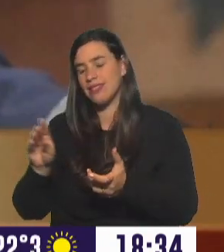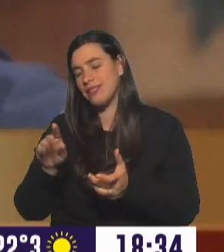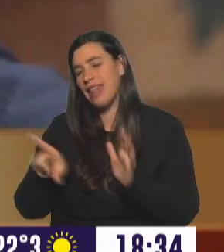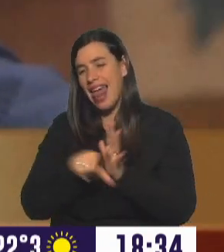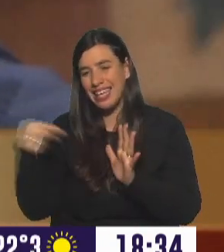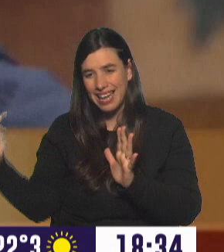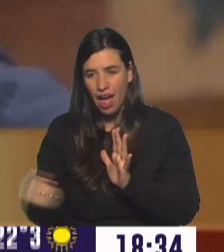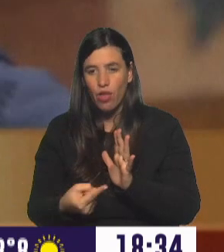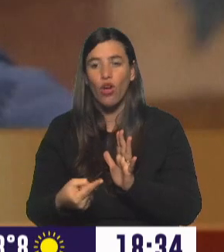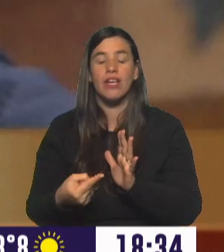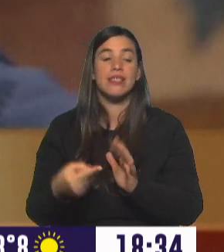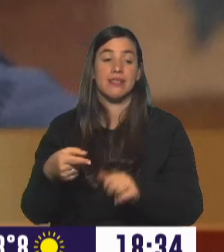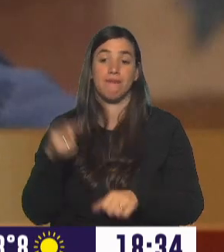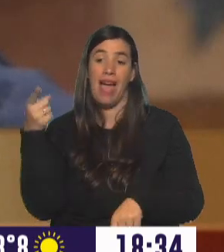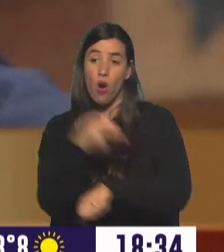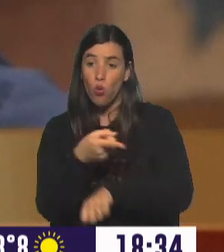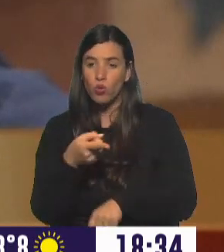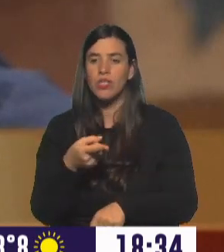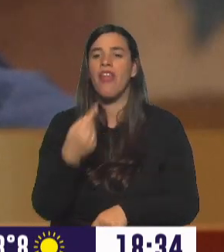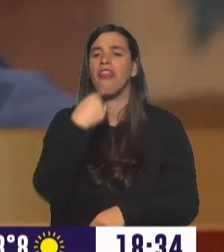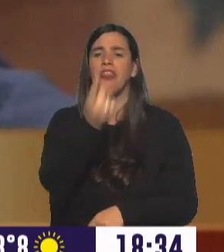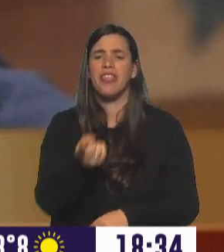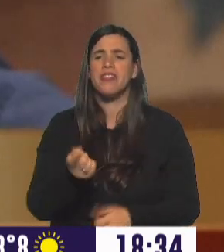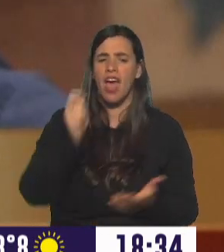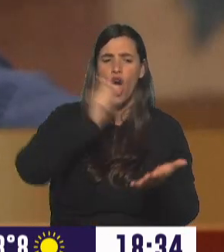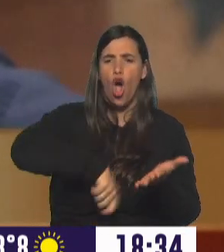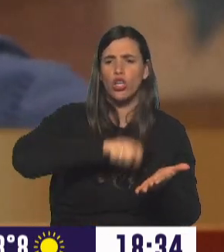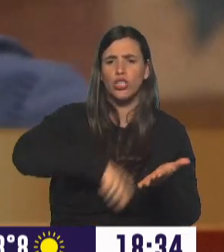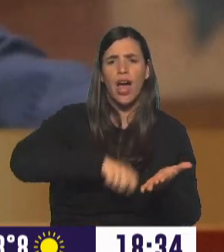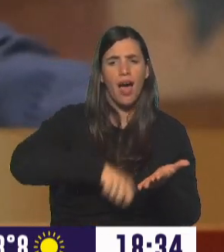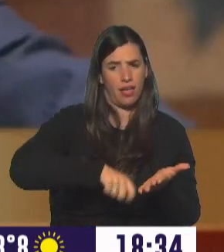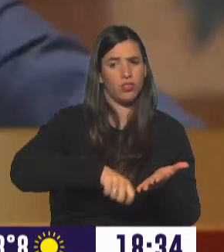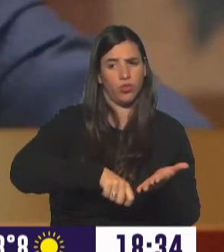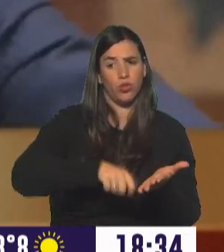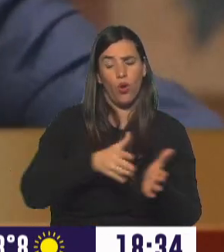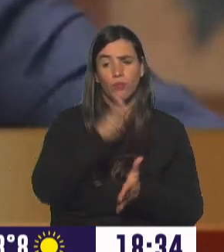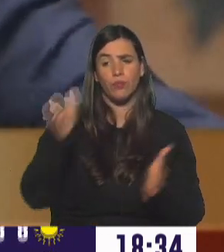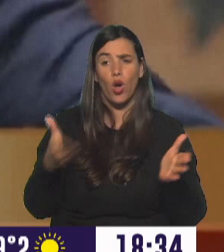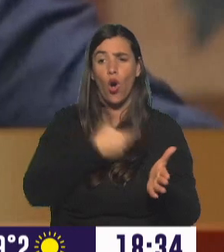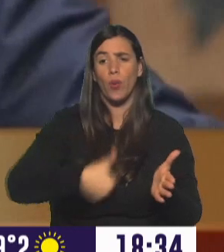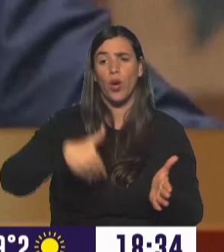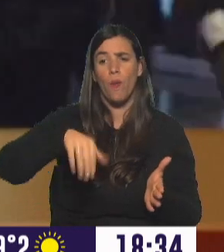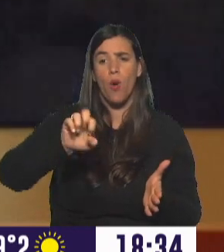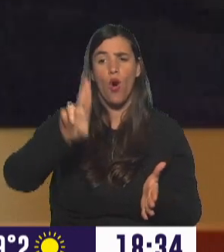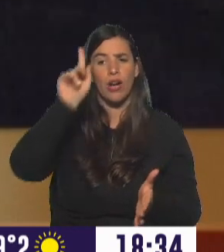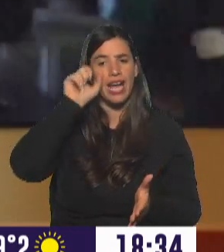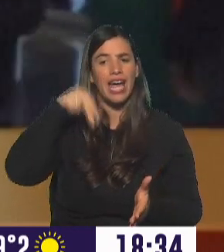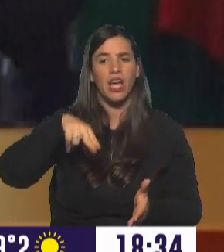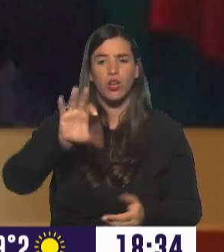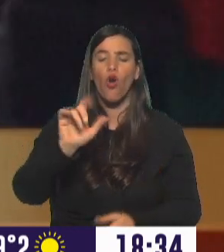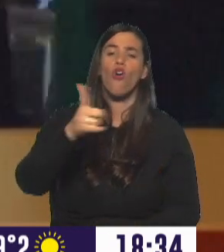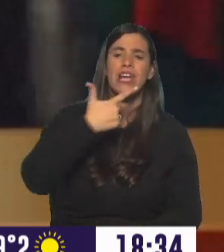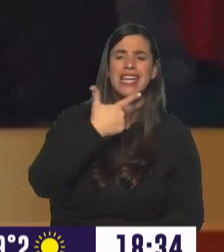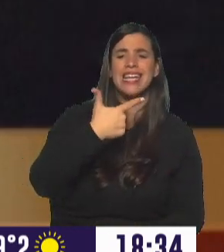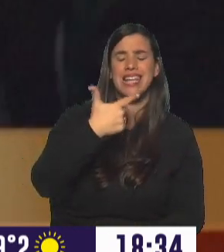que se firmó un contrato durante el gobierno de Lenín Moreno, pero que Guillermo Lasso lo mantuvo sabiendo que esto generaba un perjuicio para